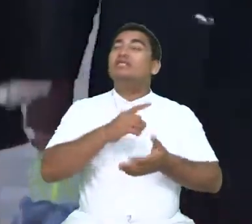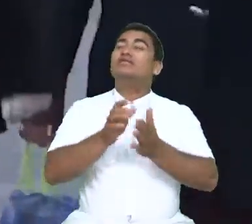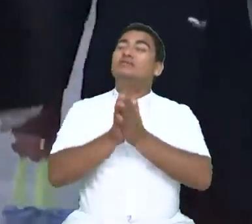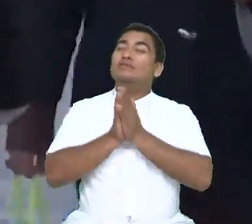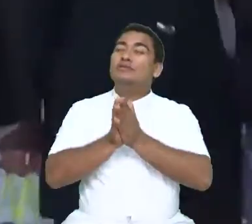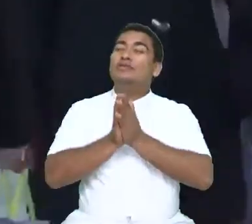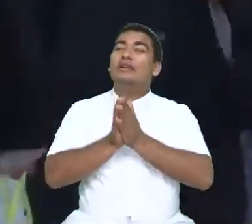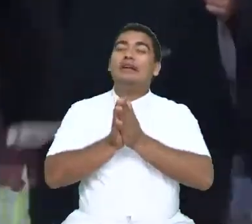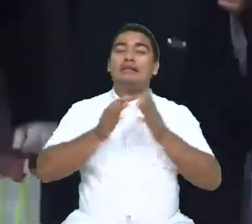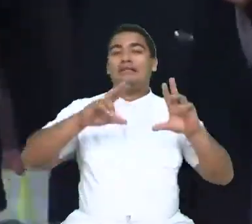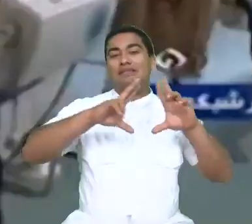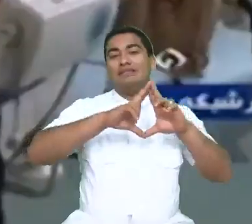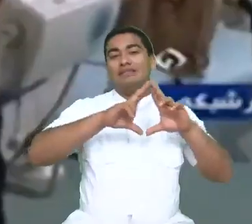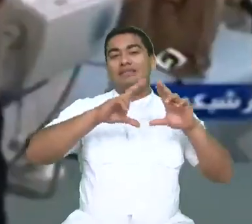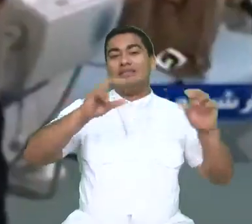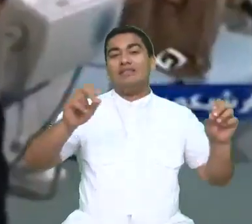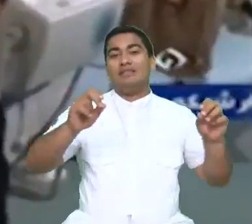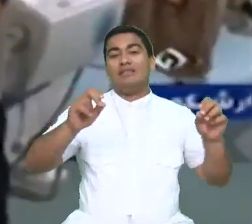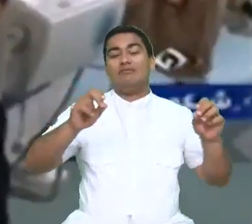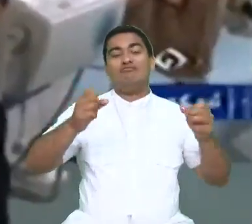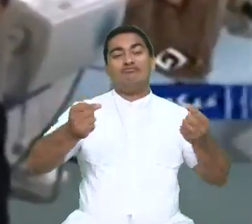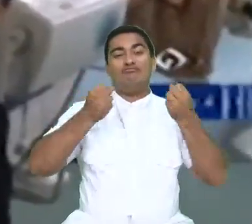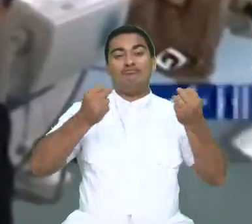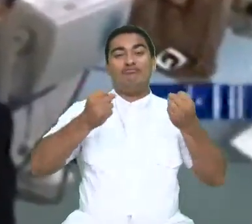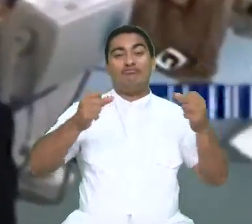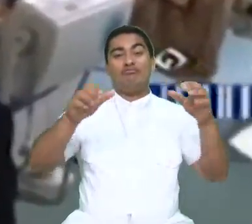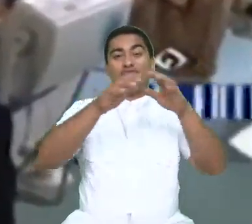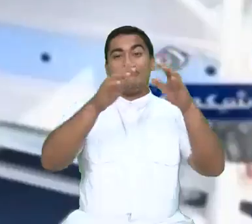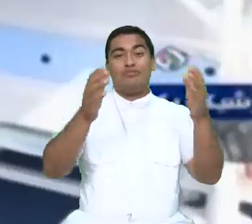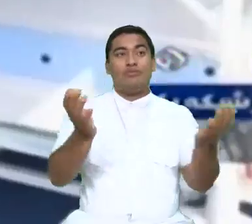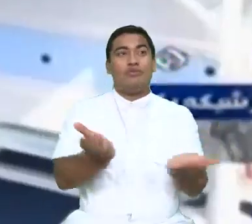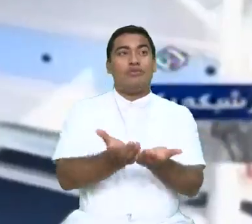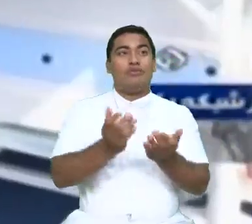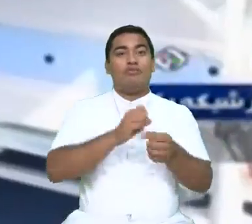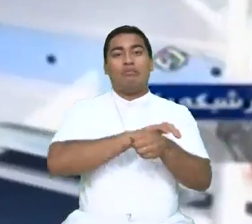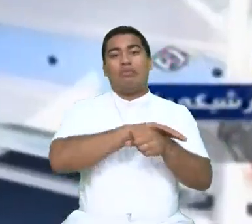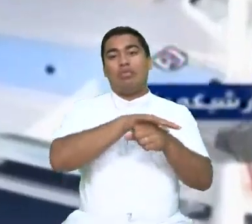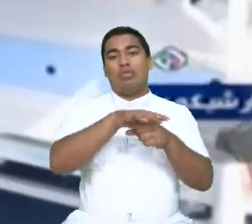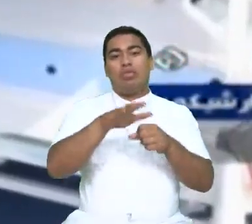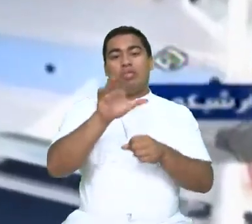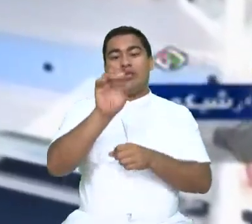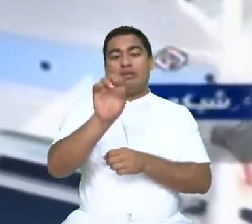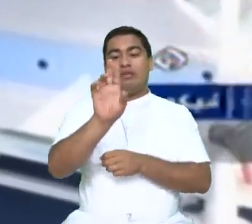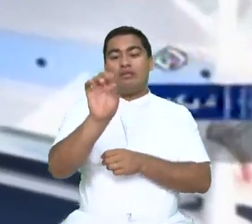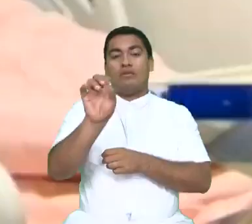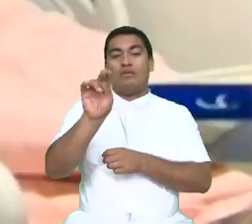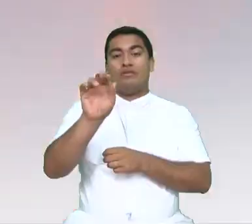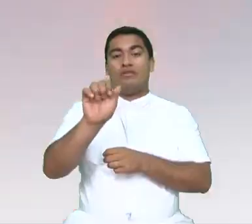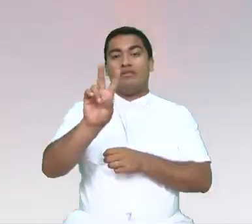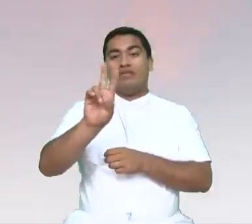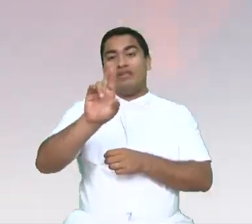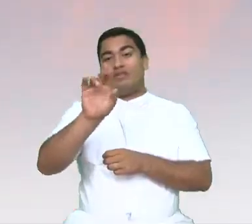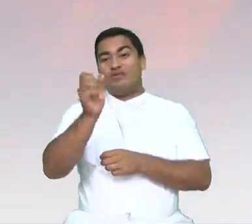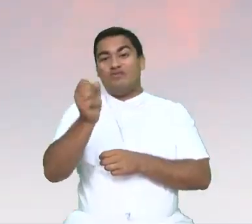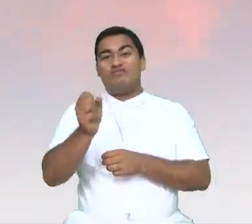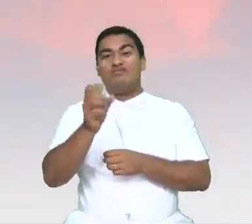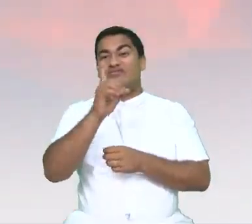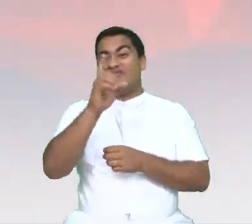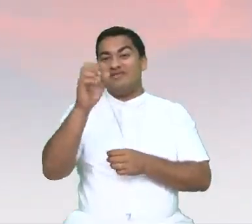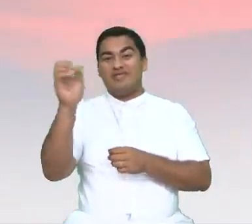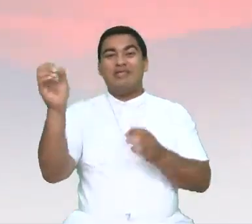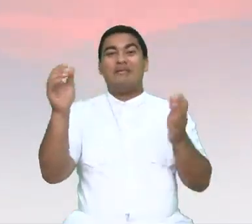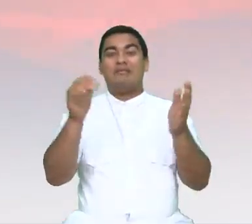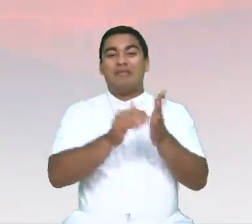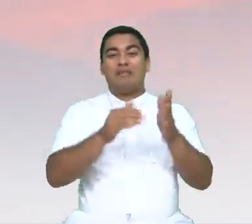recibamos la fuerza para enfrentar y superar a nivel mundial el coronavirus, que ya suma más de 100.000 casos. Los casos sospechosos